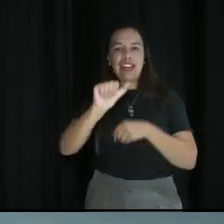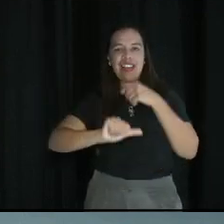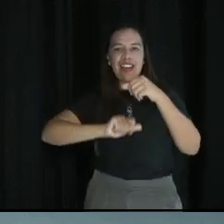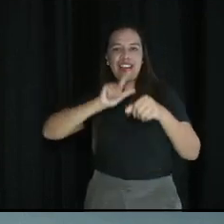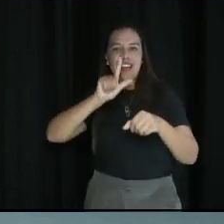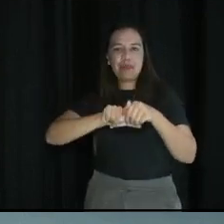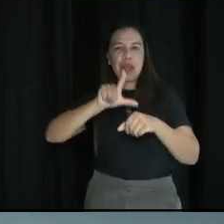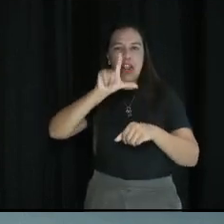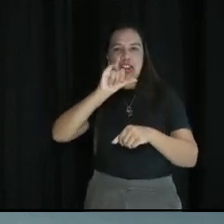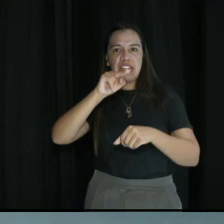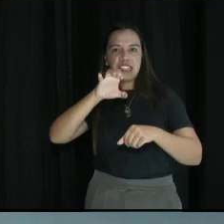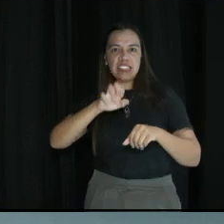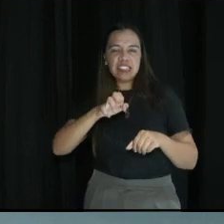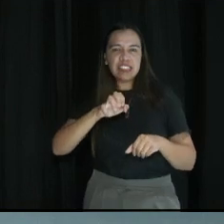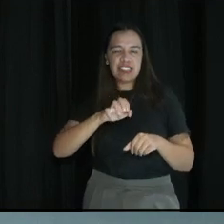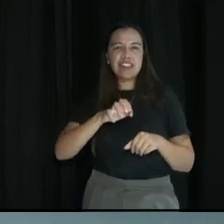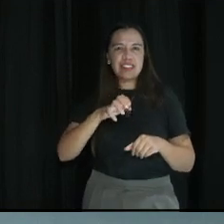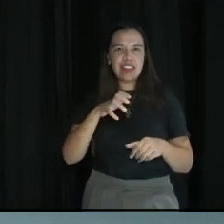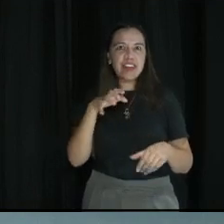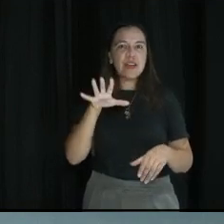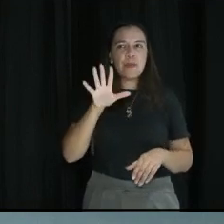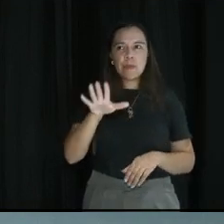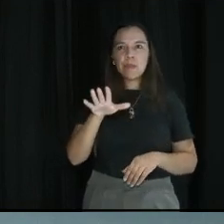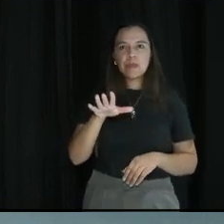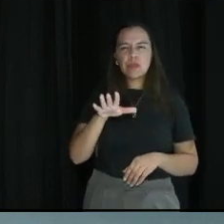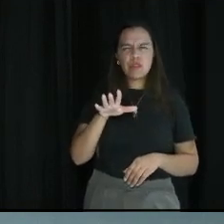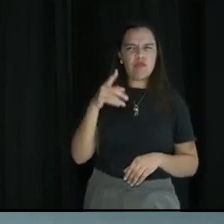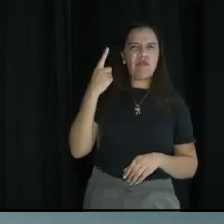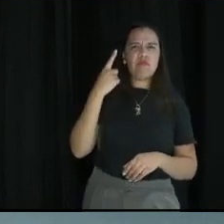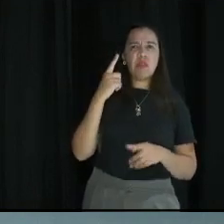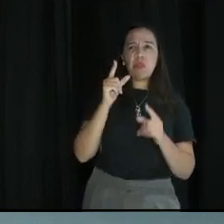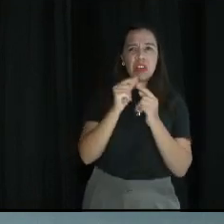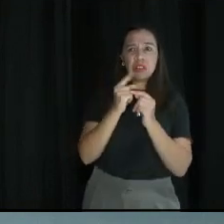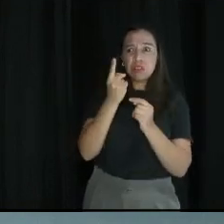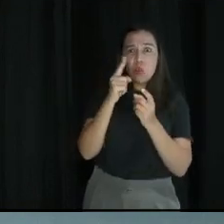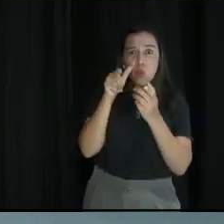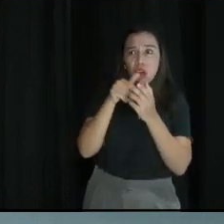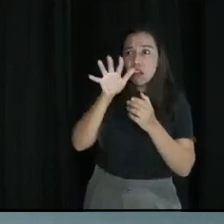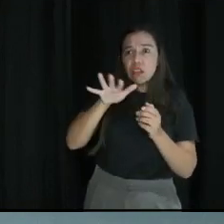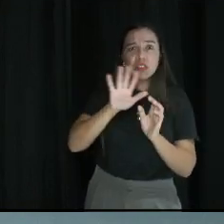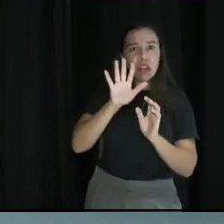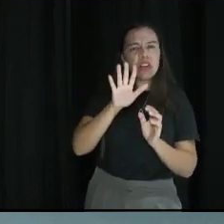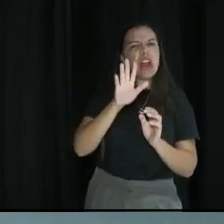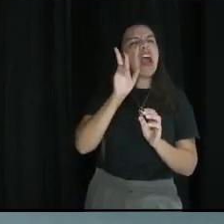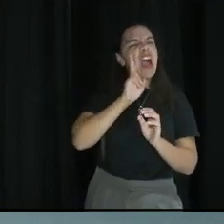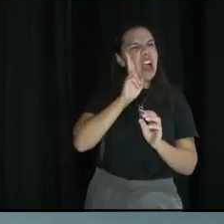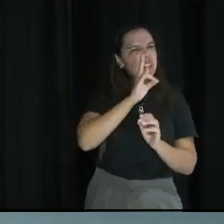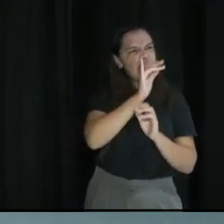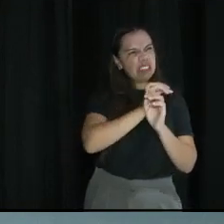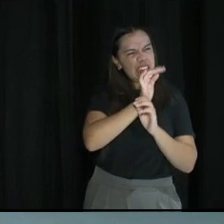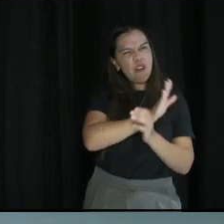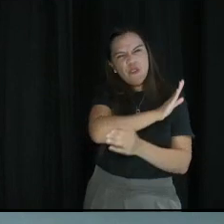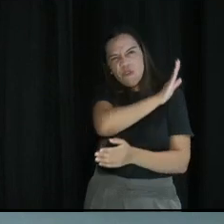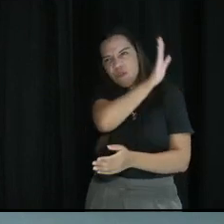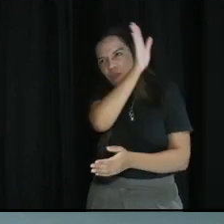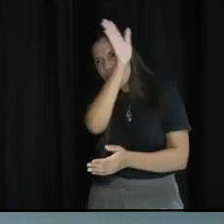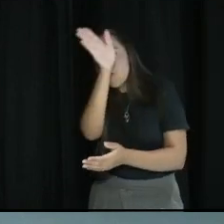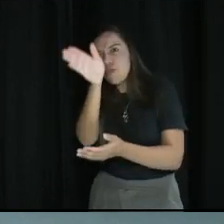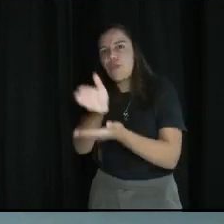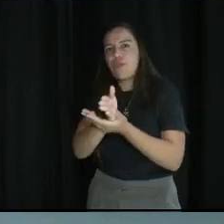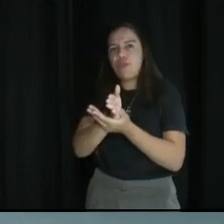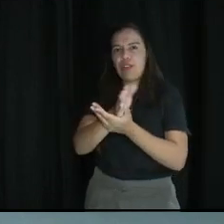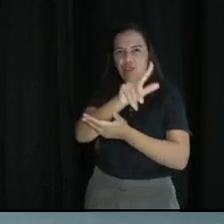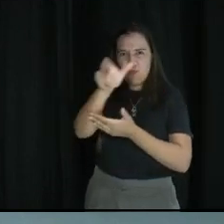dijeron si estaba en maltrato, no nos dijeron nada. Nosotros a través de una investigación llegamos al domicilio y podemos